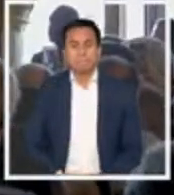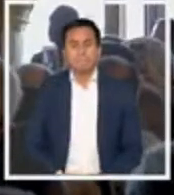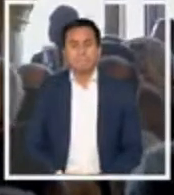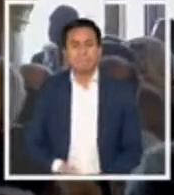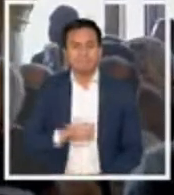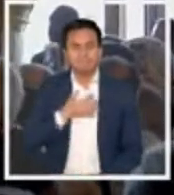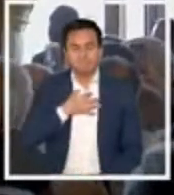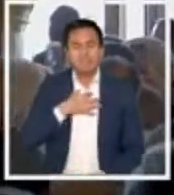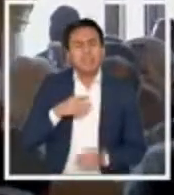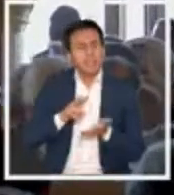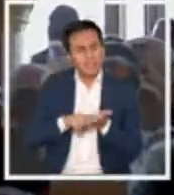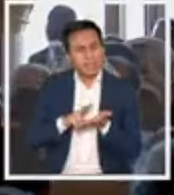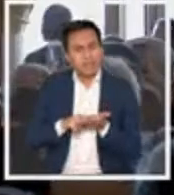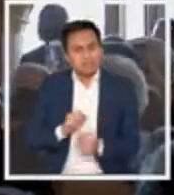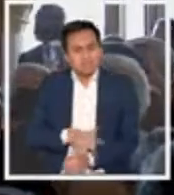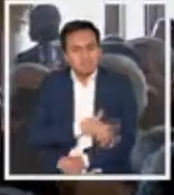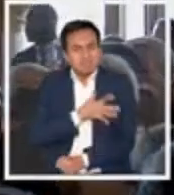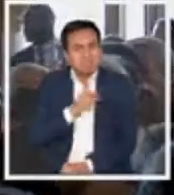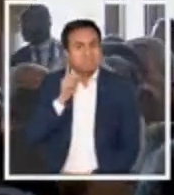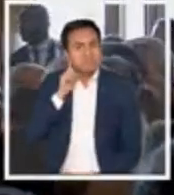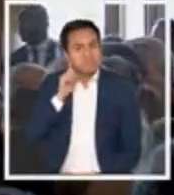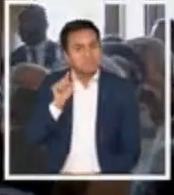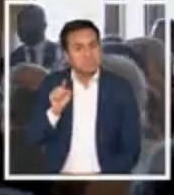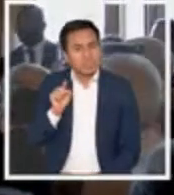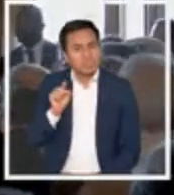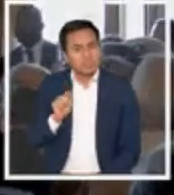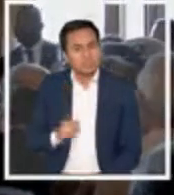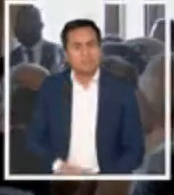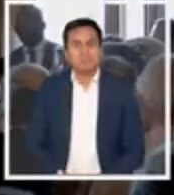Es de verdad emocionante escucharte.